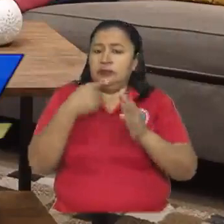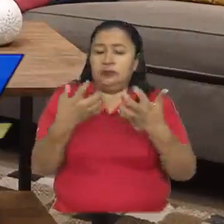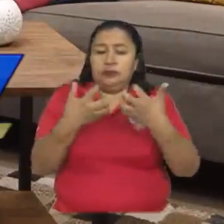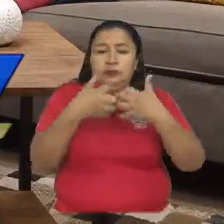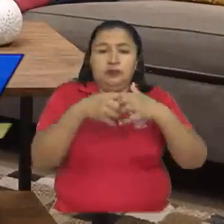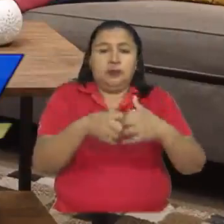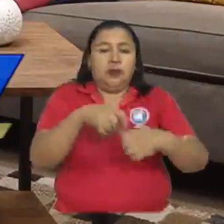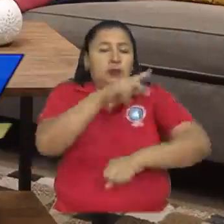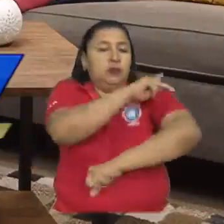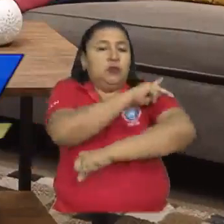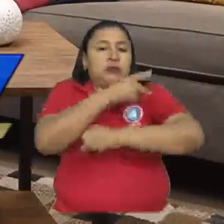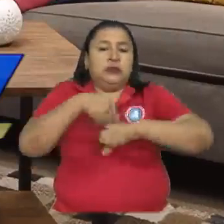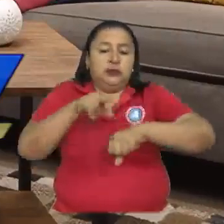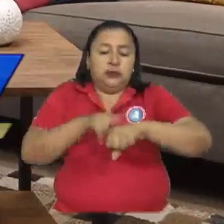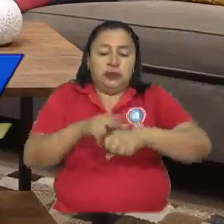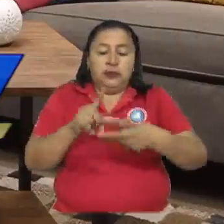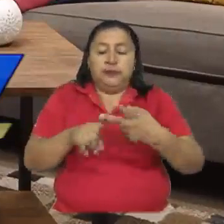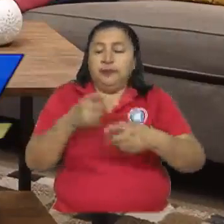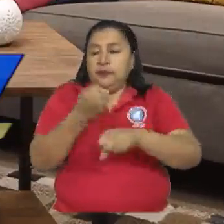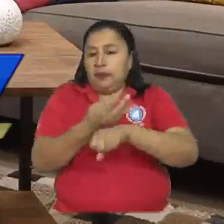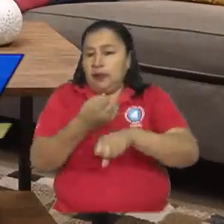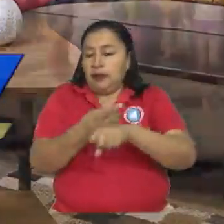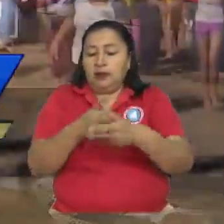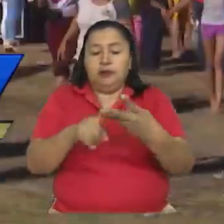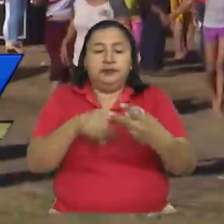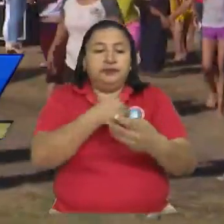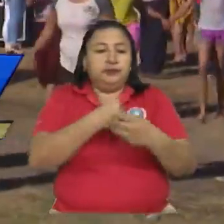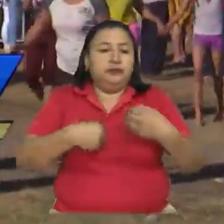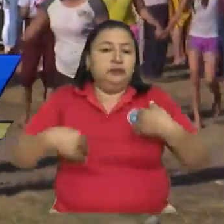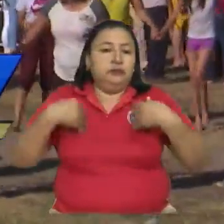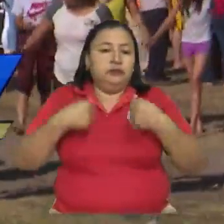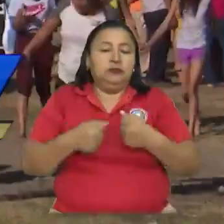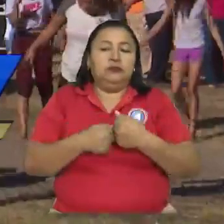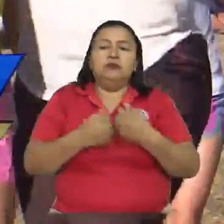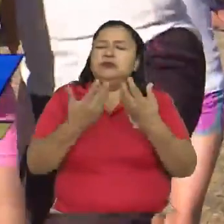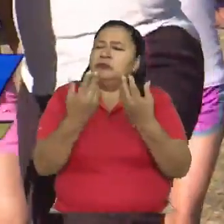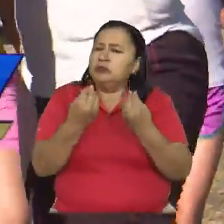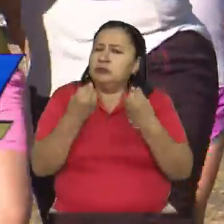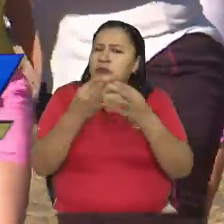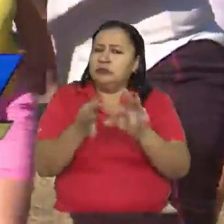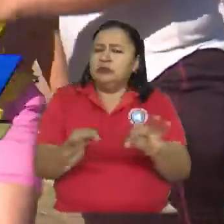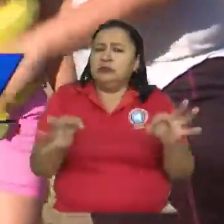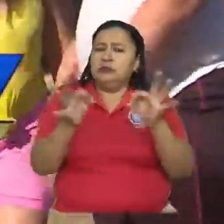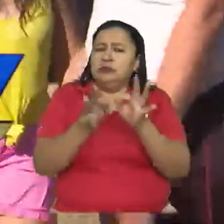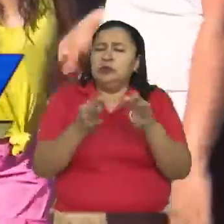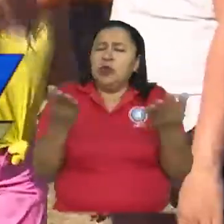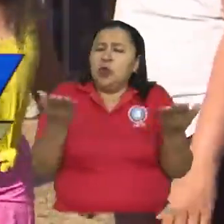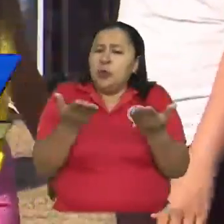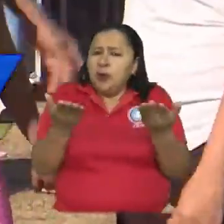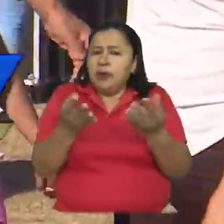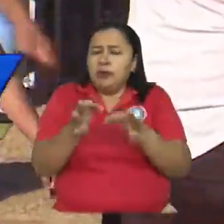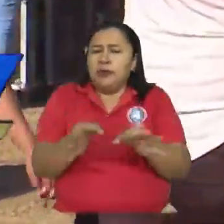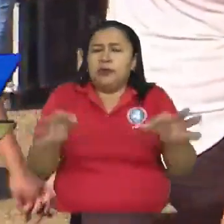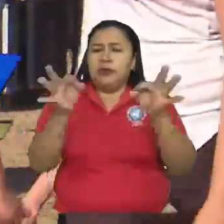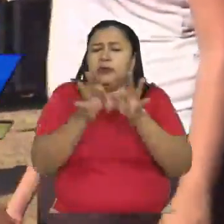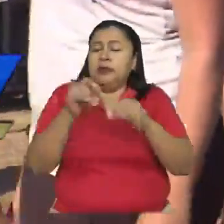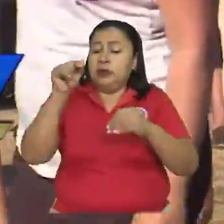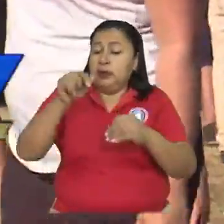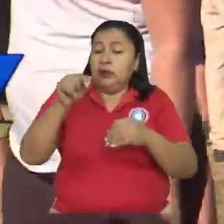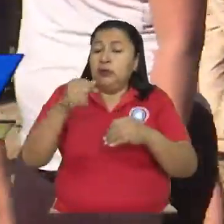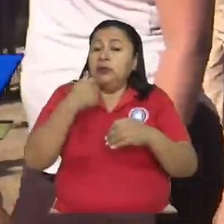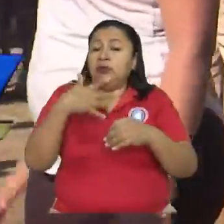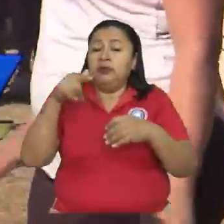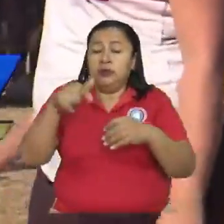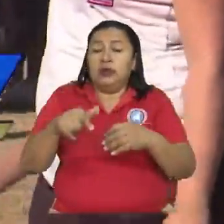con nuestra Policía Nacional, con las alcaldías, con el Ministerio de Salud. ¿Cuán importante y cuán fue determinante este rol para